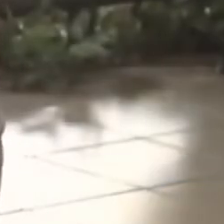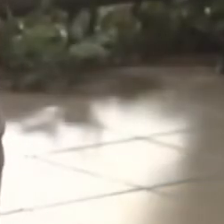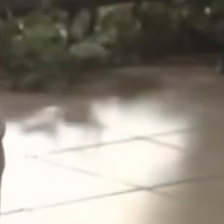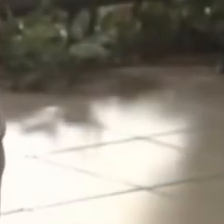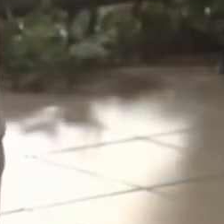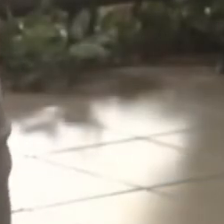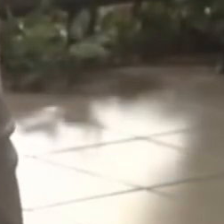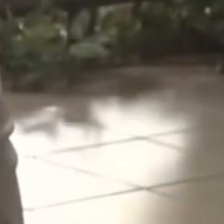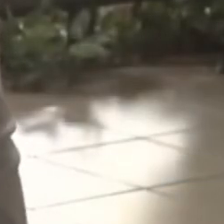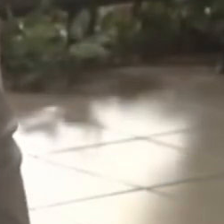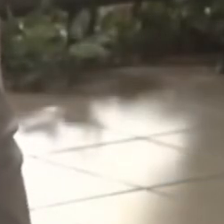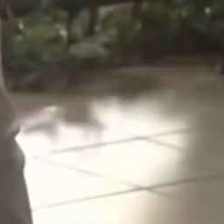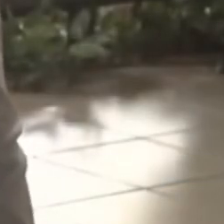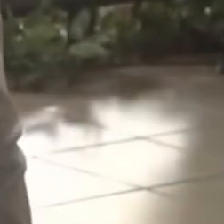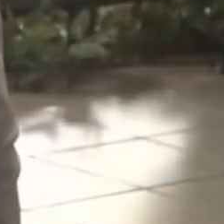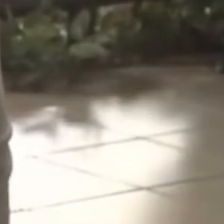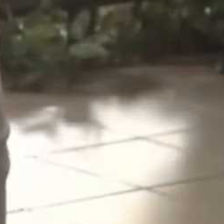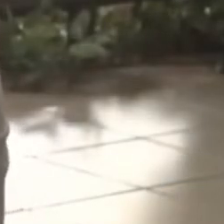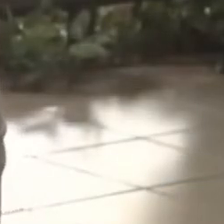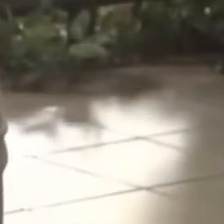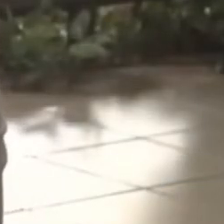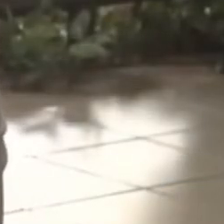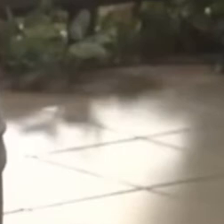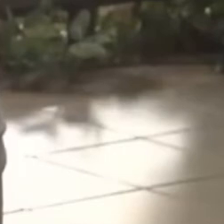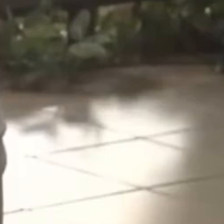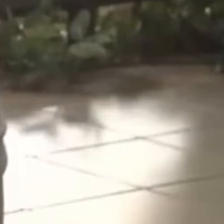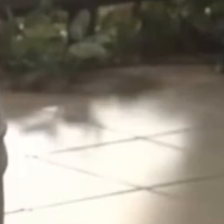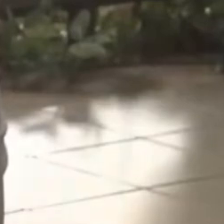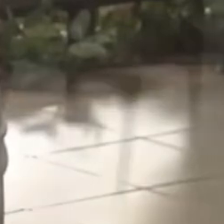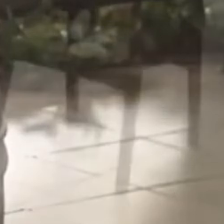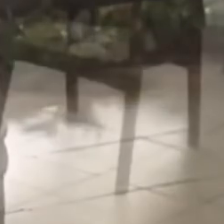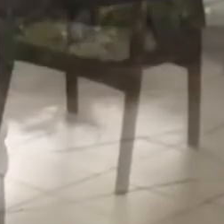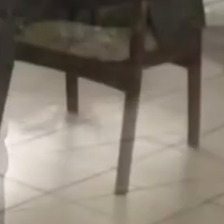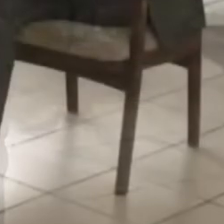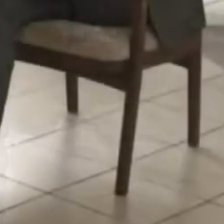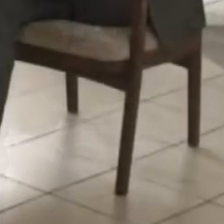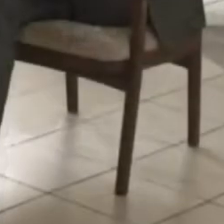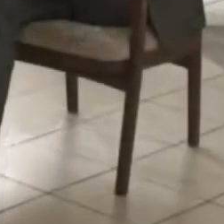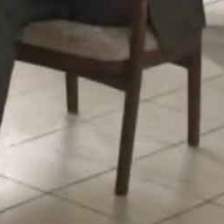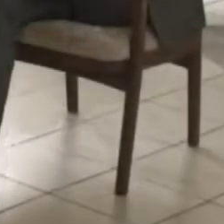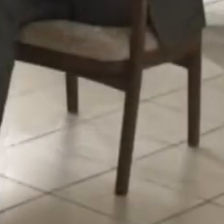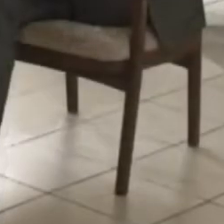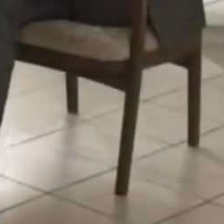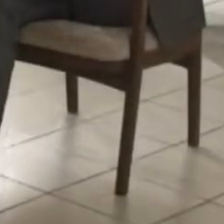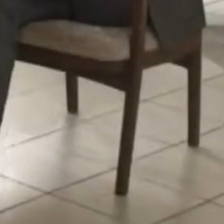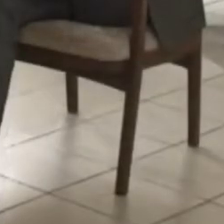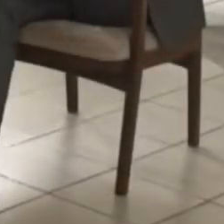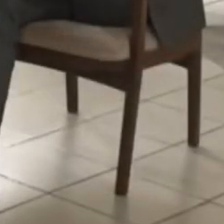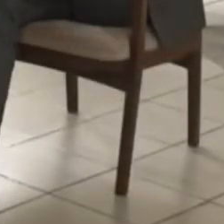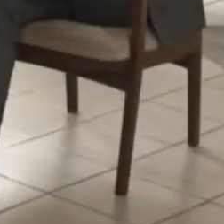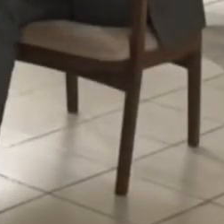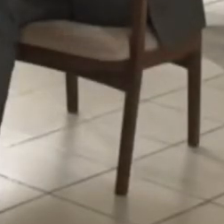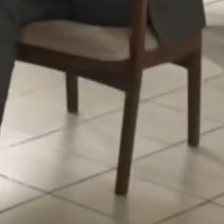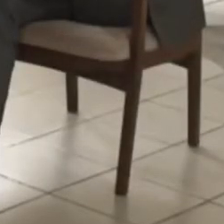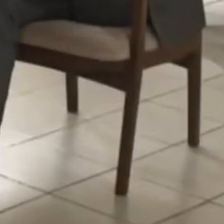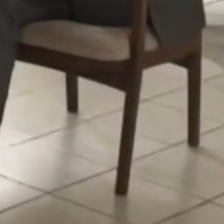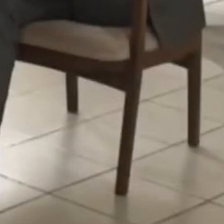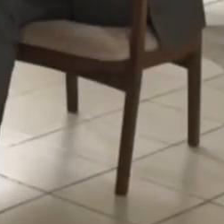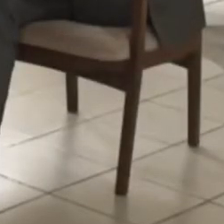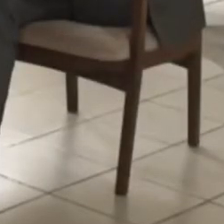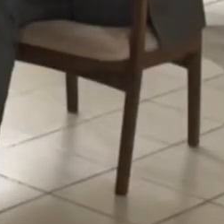Mientras esperamos que inicie la sesión del plenario legislativo, hemos invitado a la señora diputada María Vita Monge Granados, quien ha